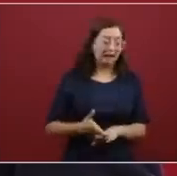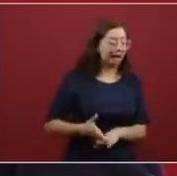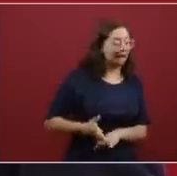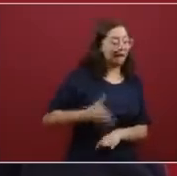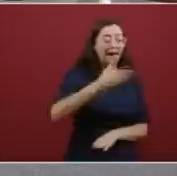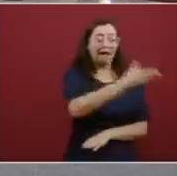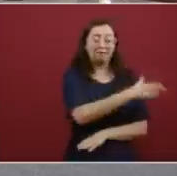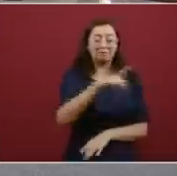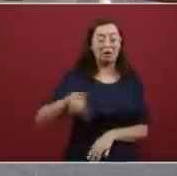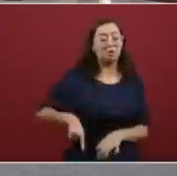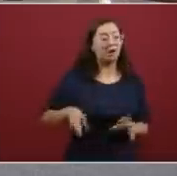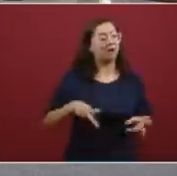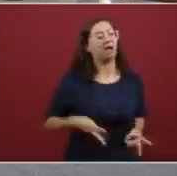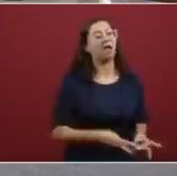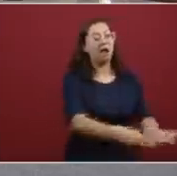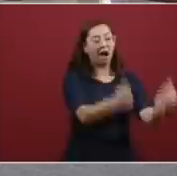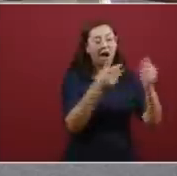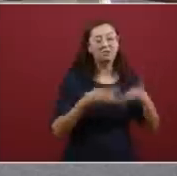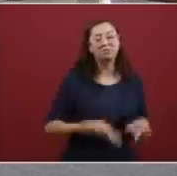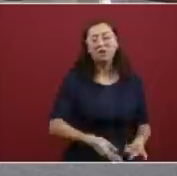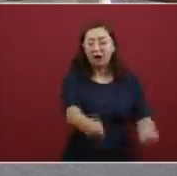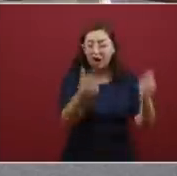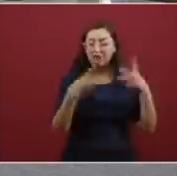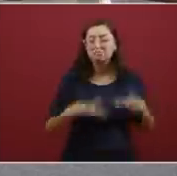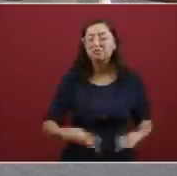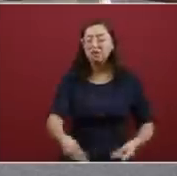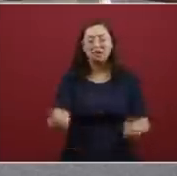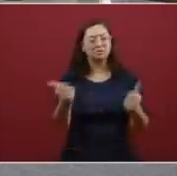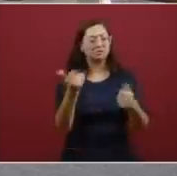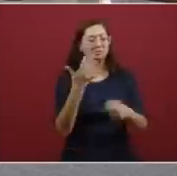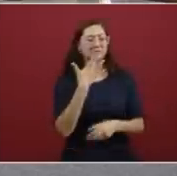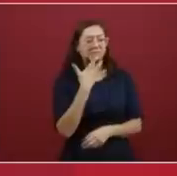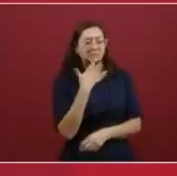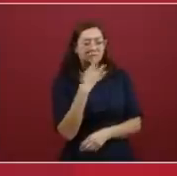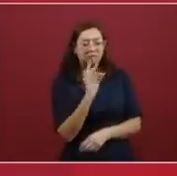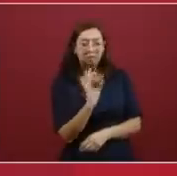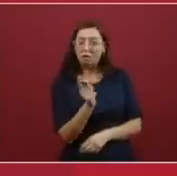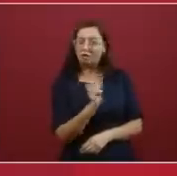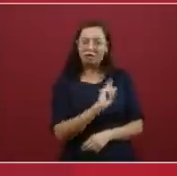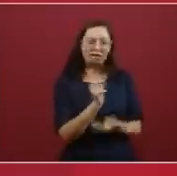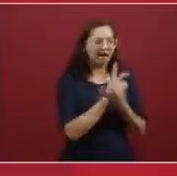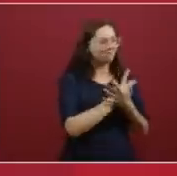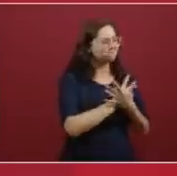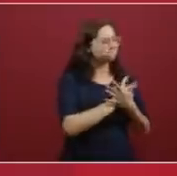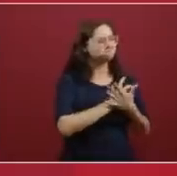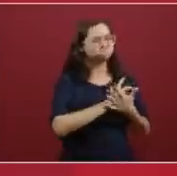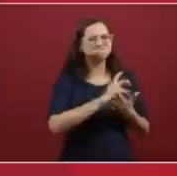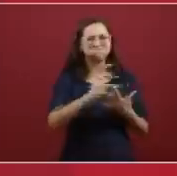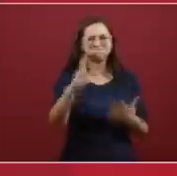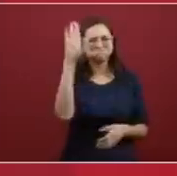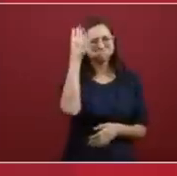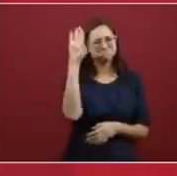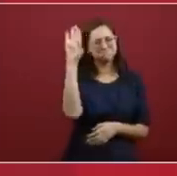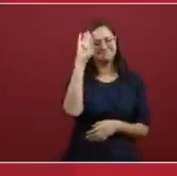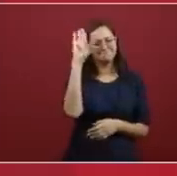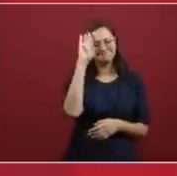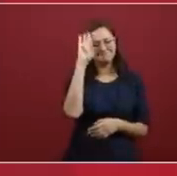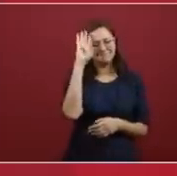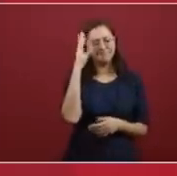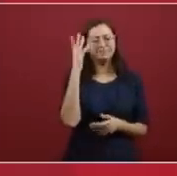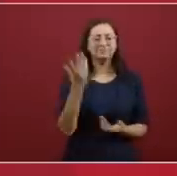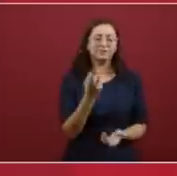el gobierno, muchísimo, exagerado, entonces por eso